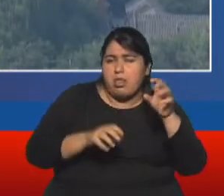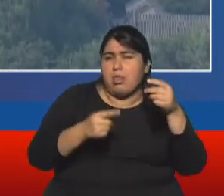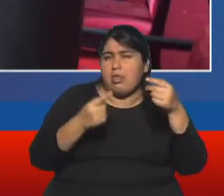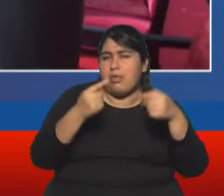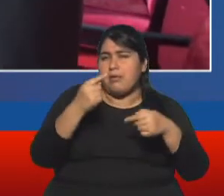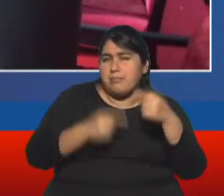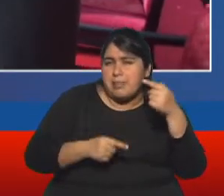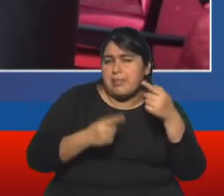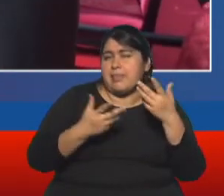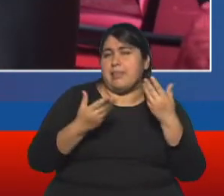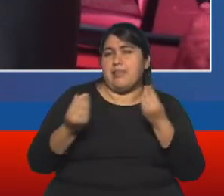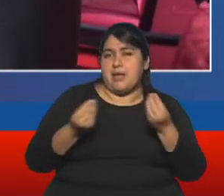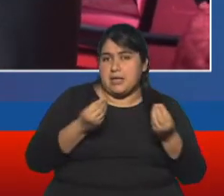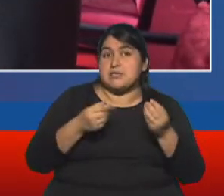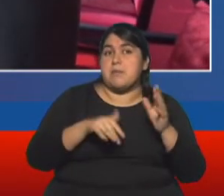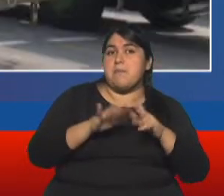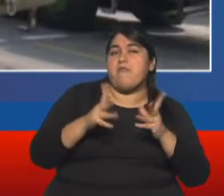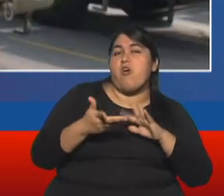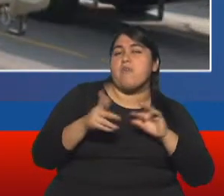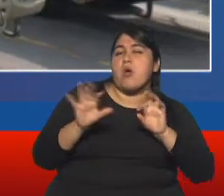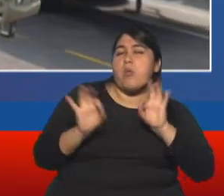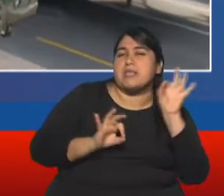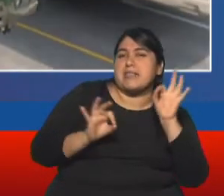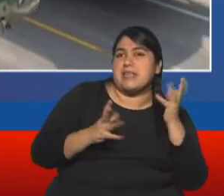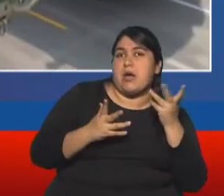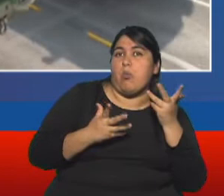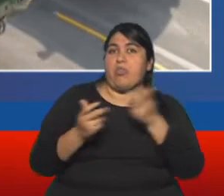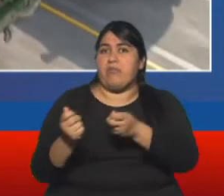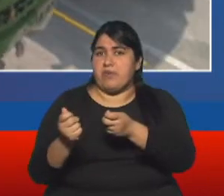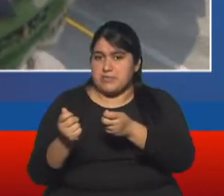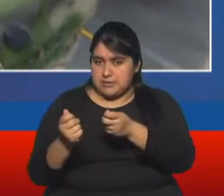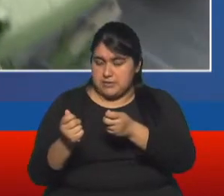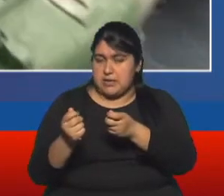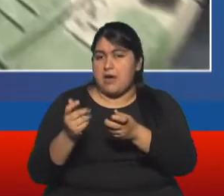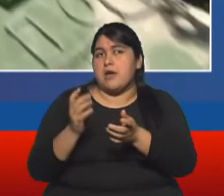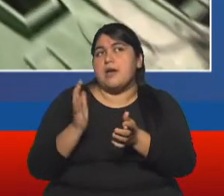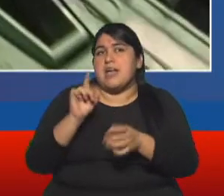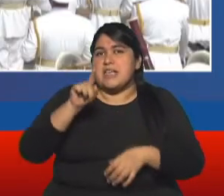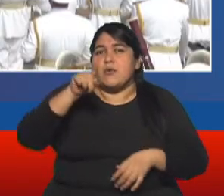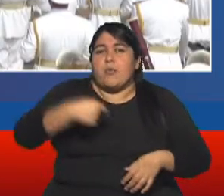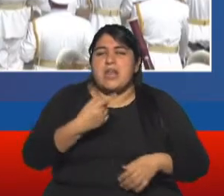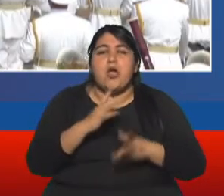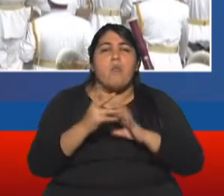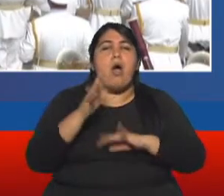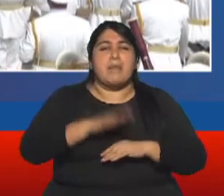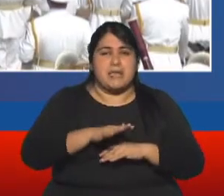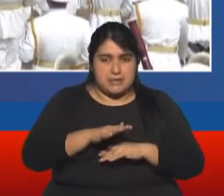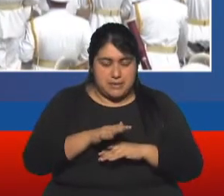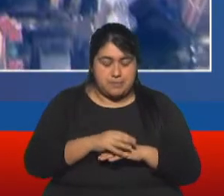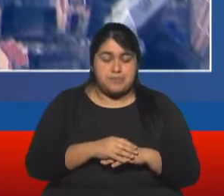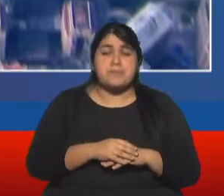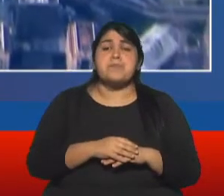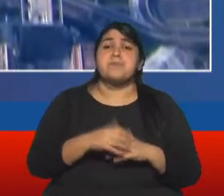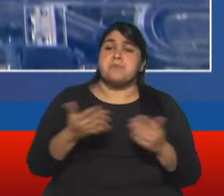que era la estrategia de defensa de Japón, amenazar la estabilidad regional y por ende amenazar la seguridad del país. Para Japón